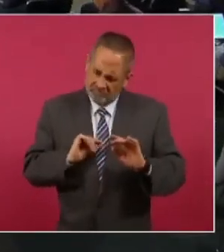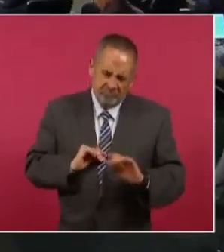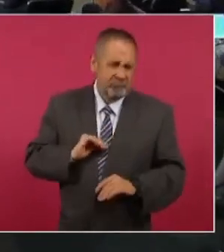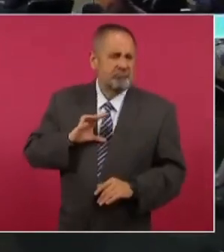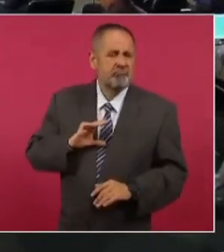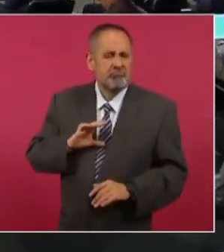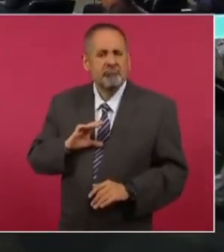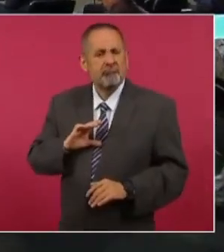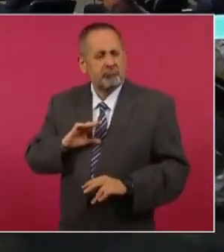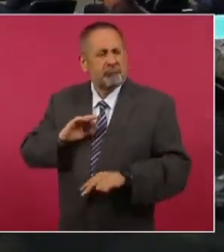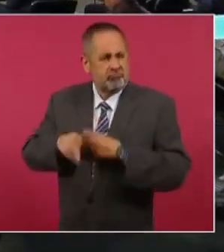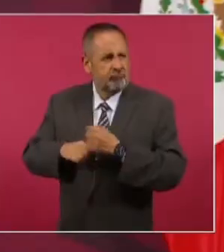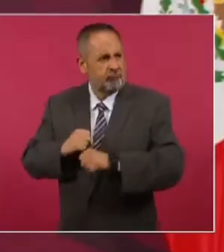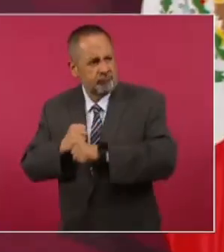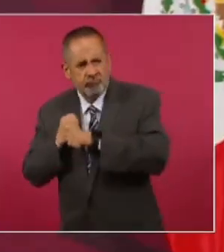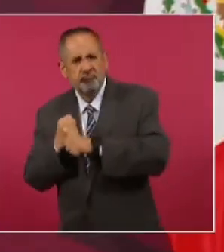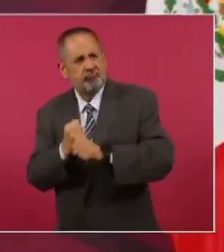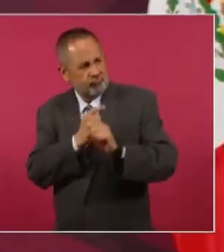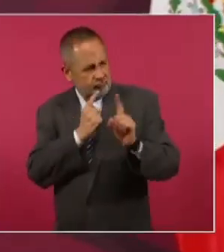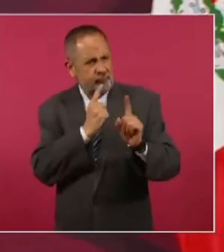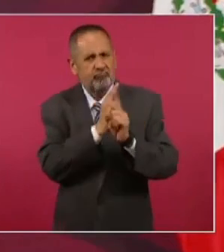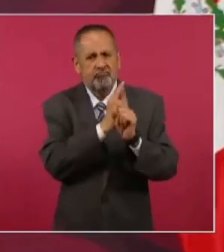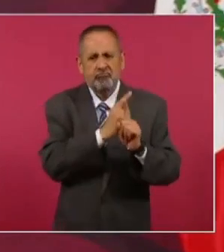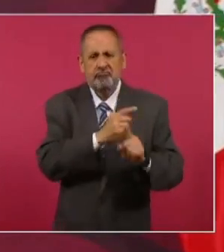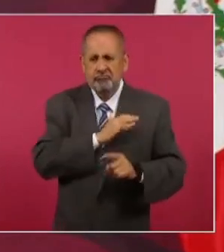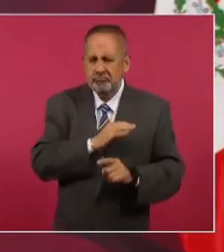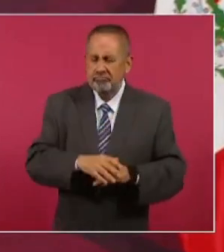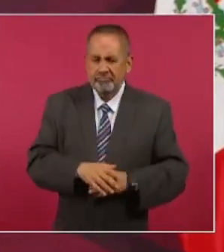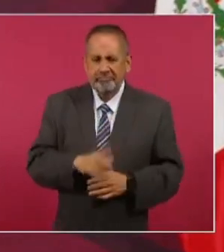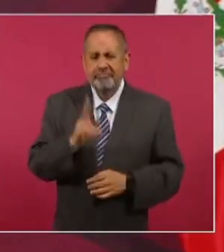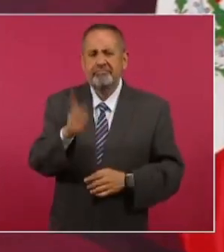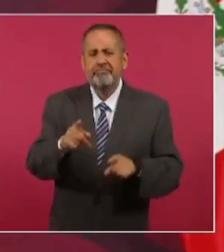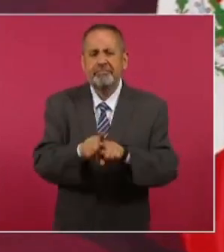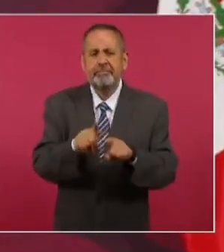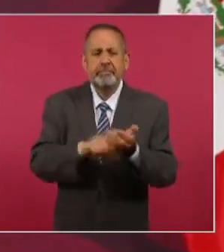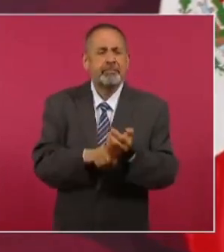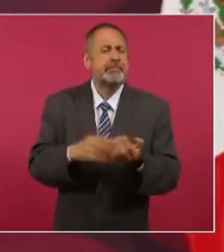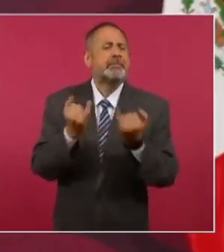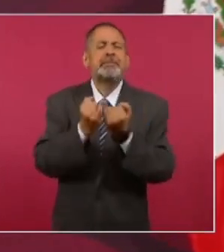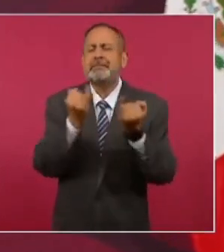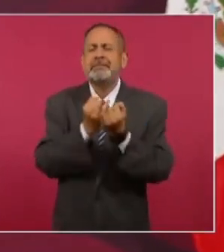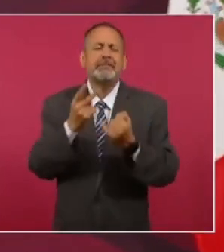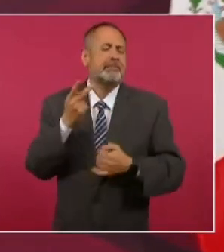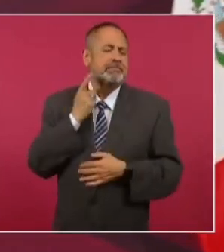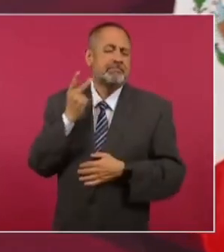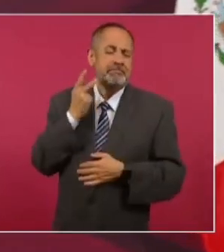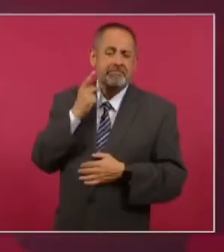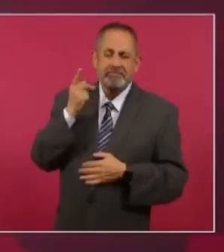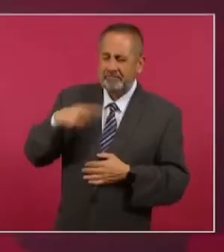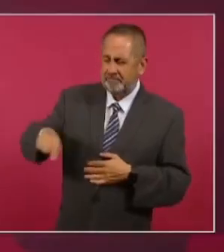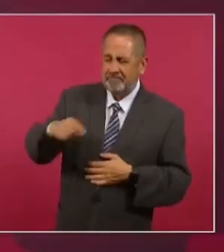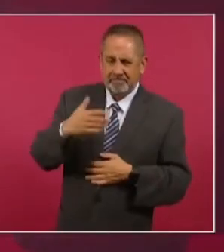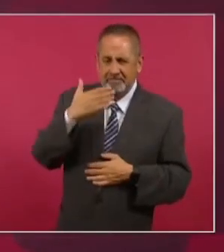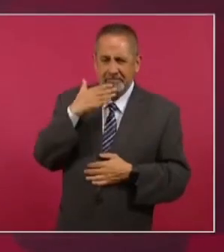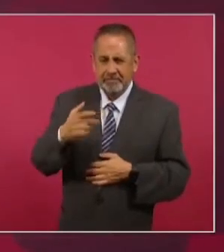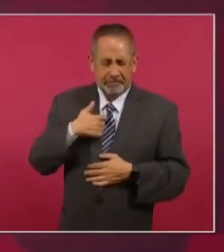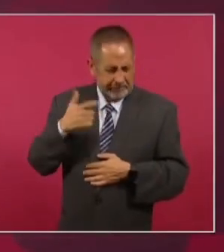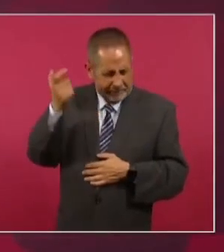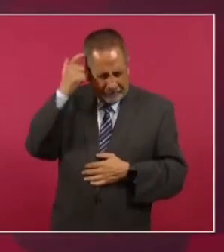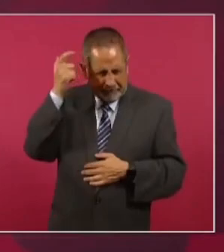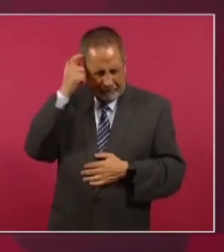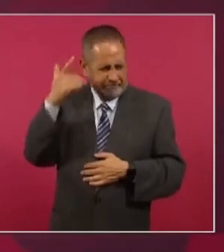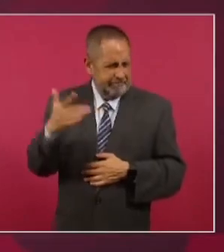el béisbol es como la buena política cabeza